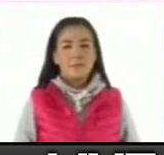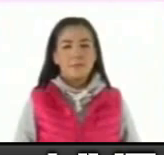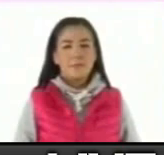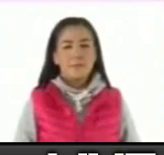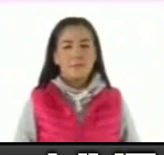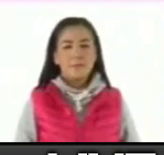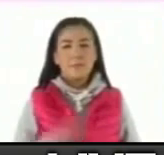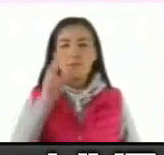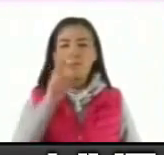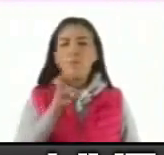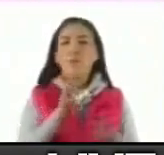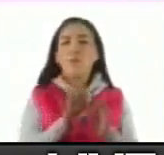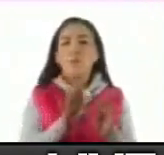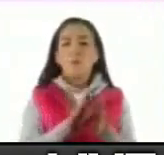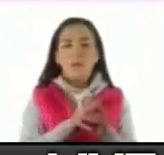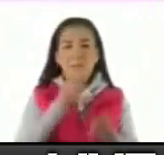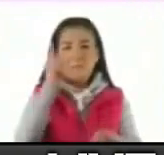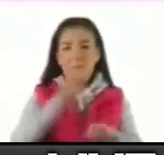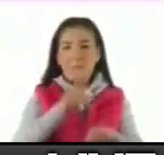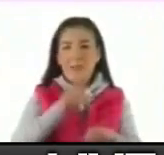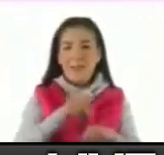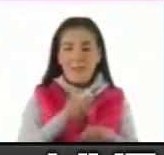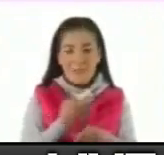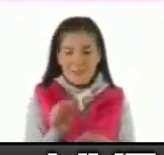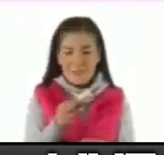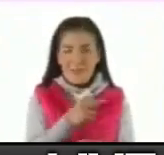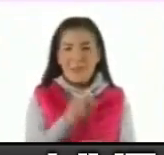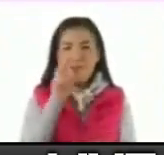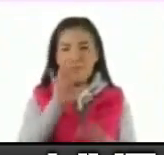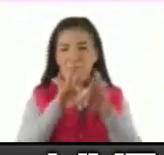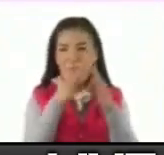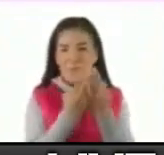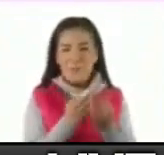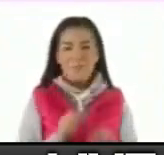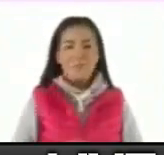Y se van a formar cristales.